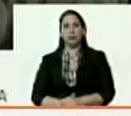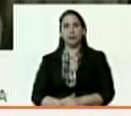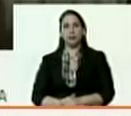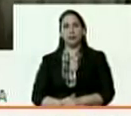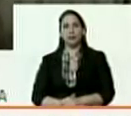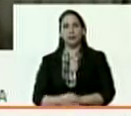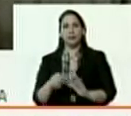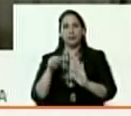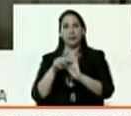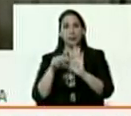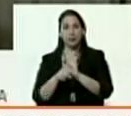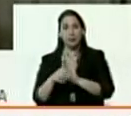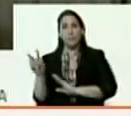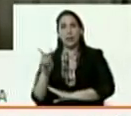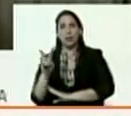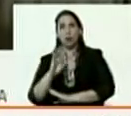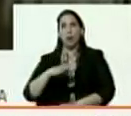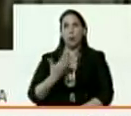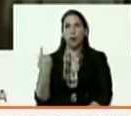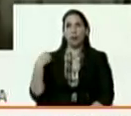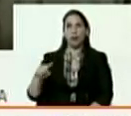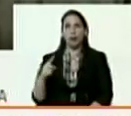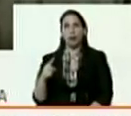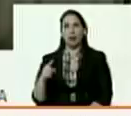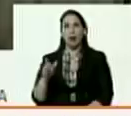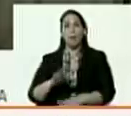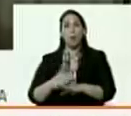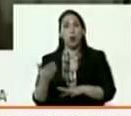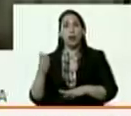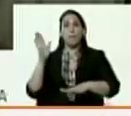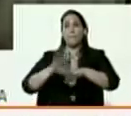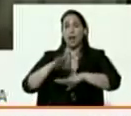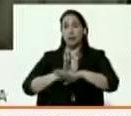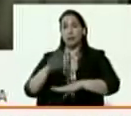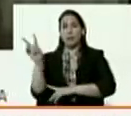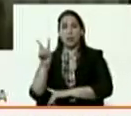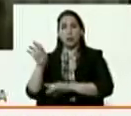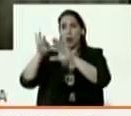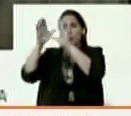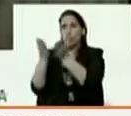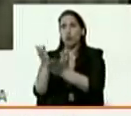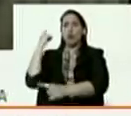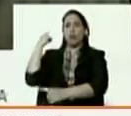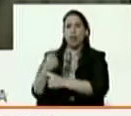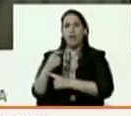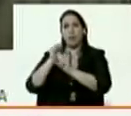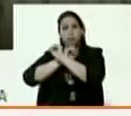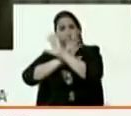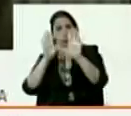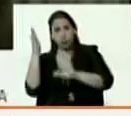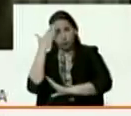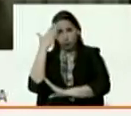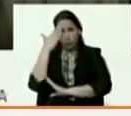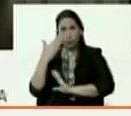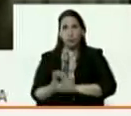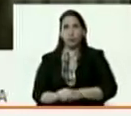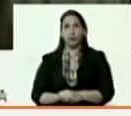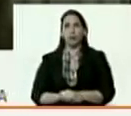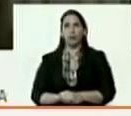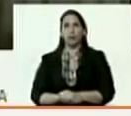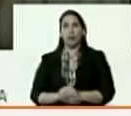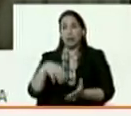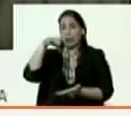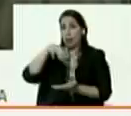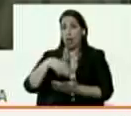solamente para Venezuela pueda tener, porque lo que ocurra en Venezuela, el mundo debe tenerlo claro, la región